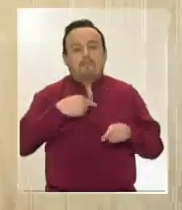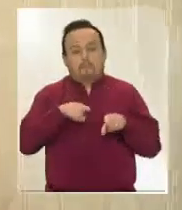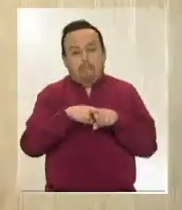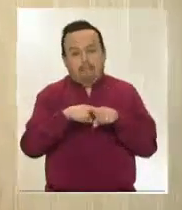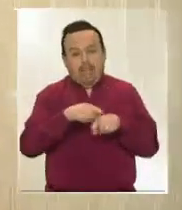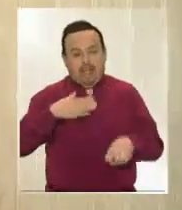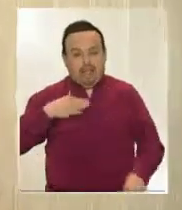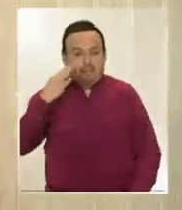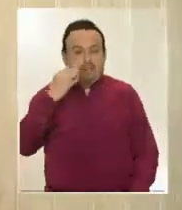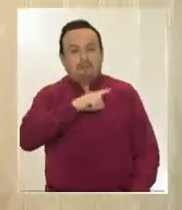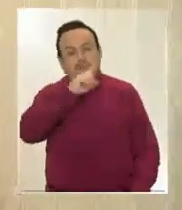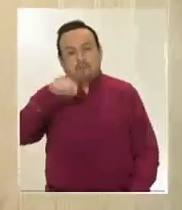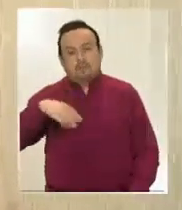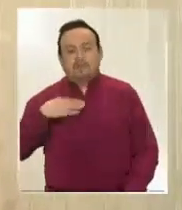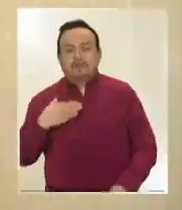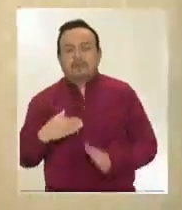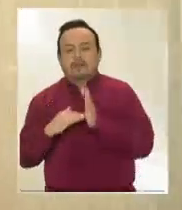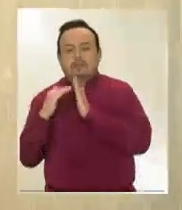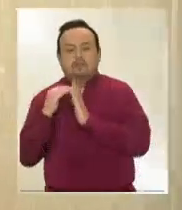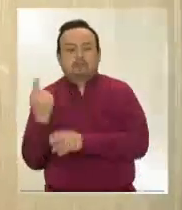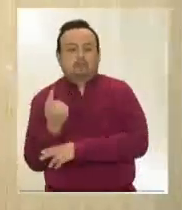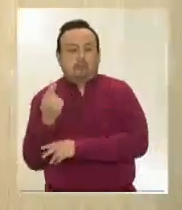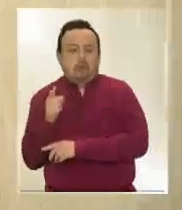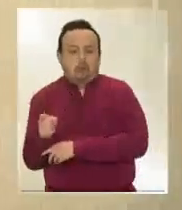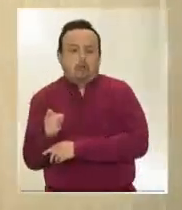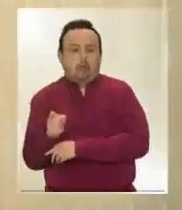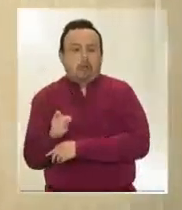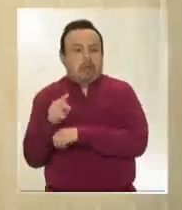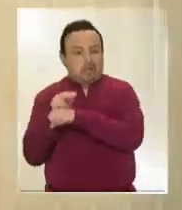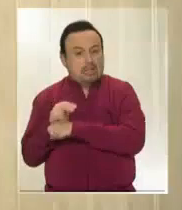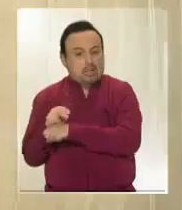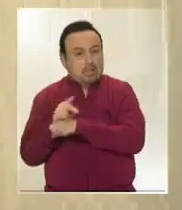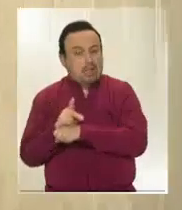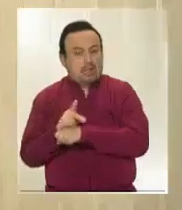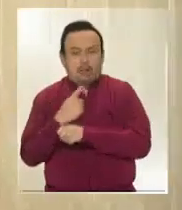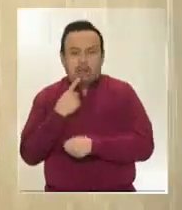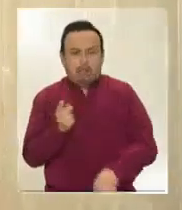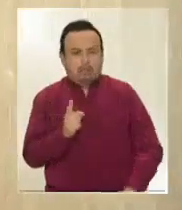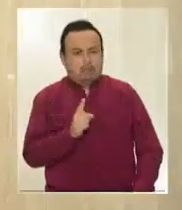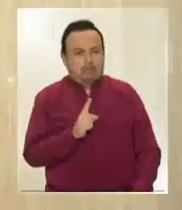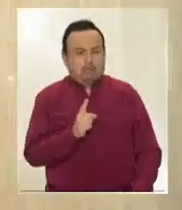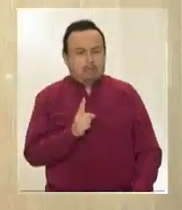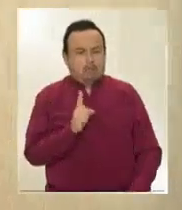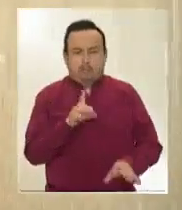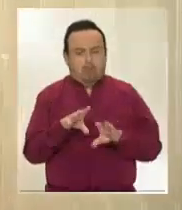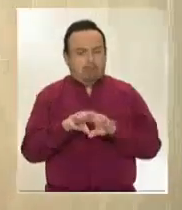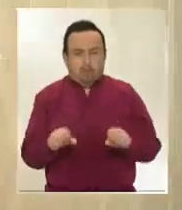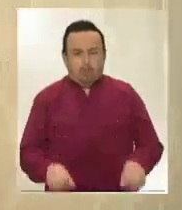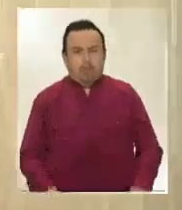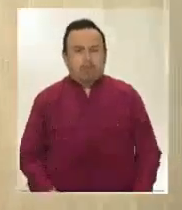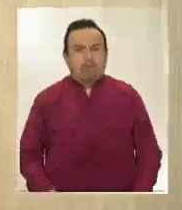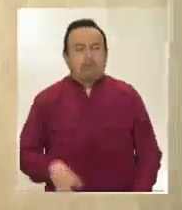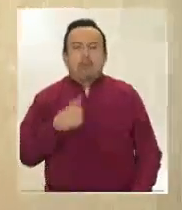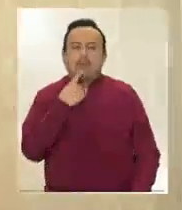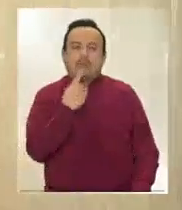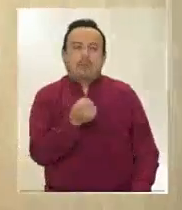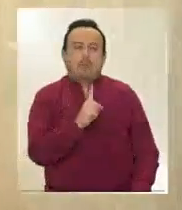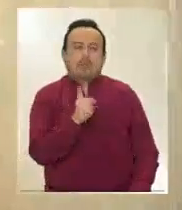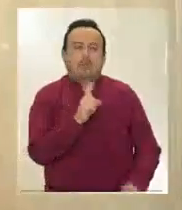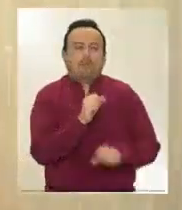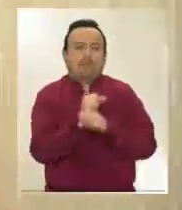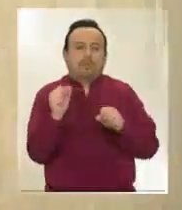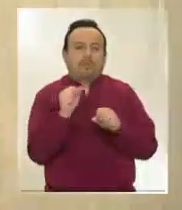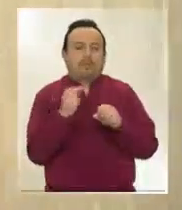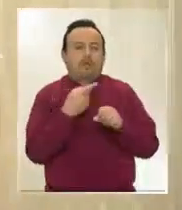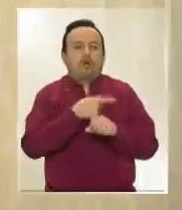a quedar a mi departamento que estaba solo. Y la administración del departamento no estuvo de acuerdo con el argumento de que no puede entrar